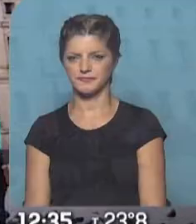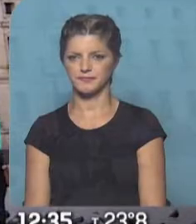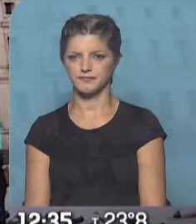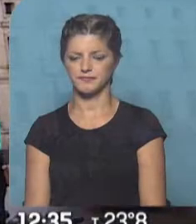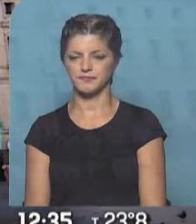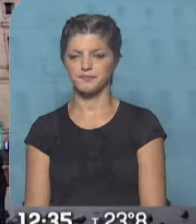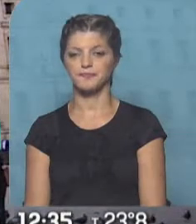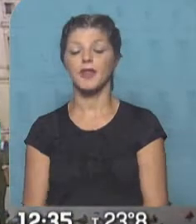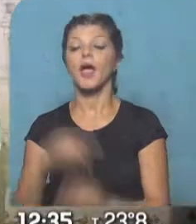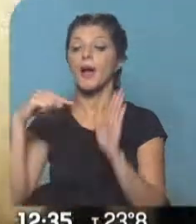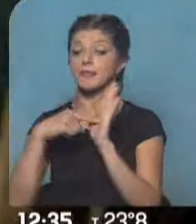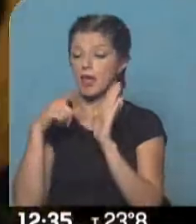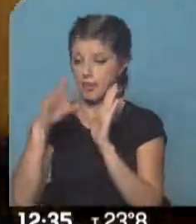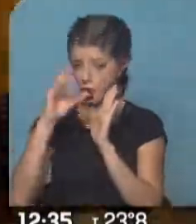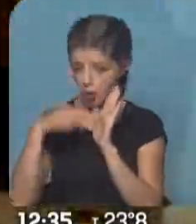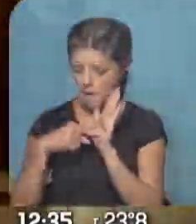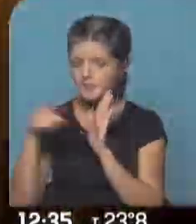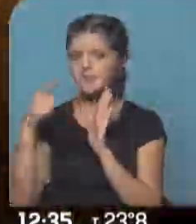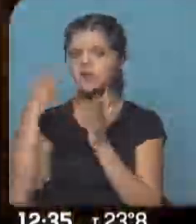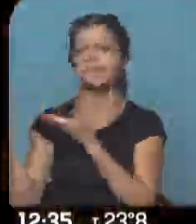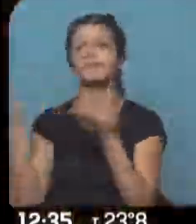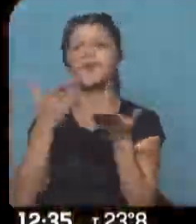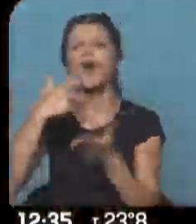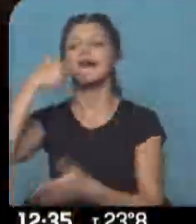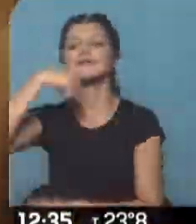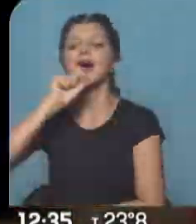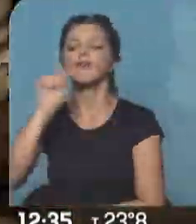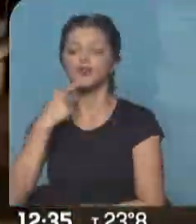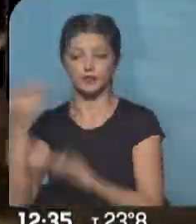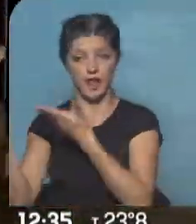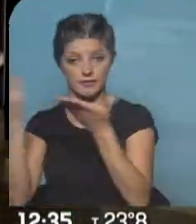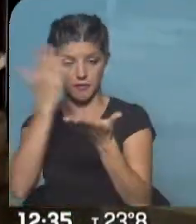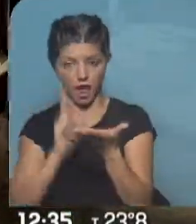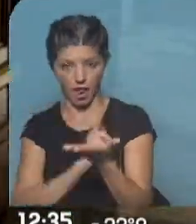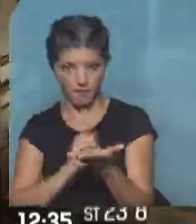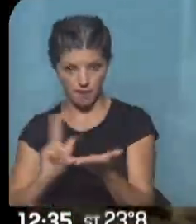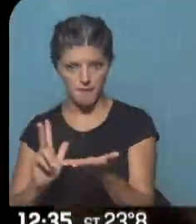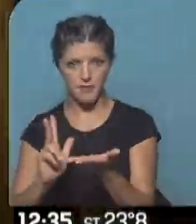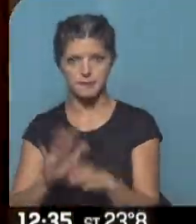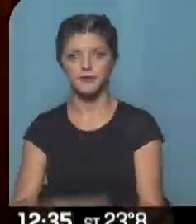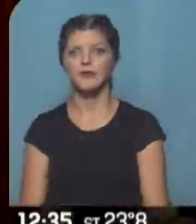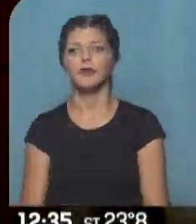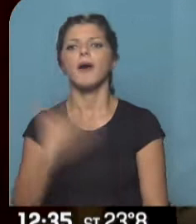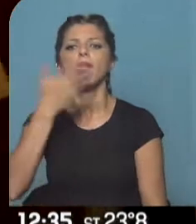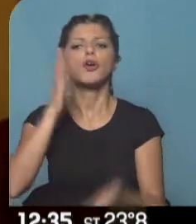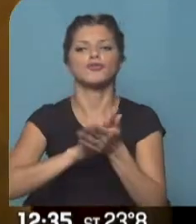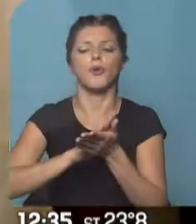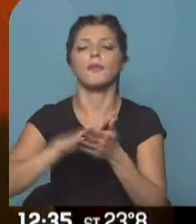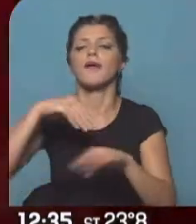En Bogotá, Francisco será recibido por el presidente Juan Manuel Santos y la convocatoria será Vida y Familia.